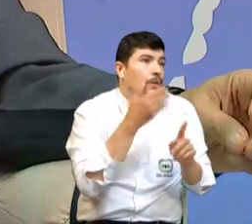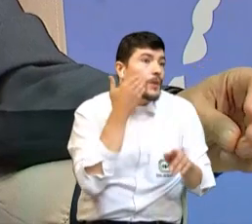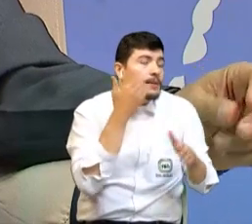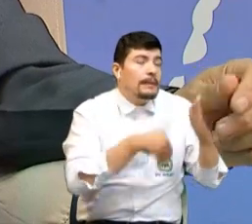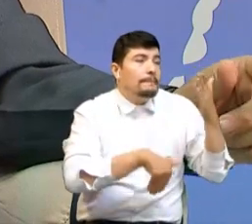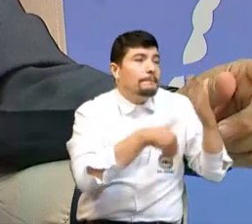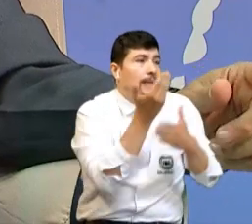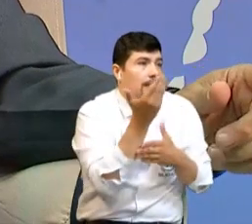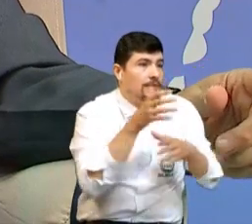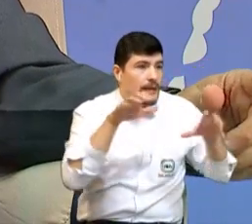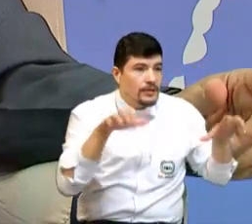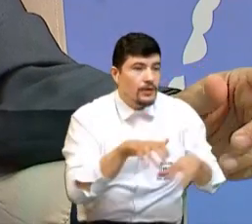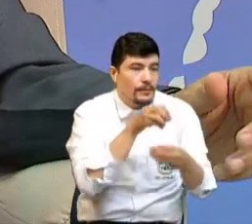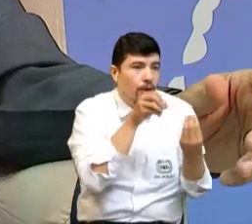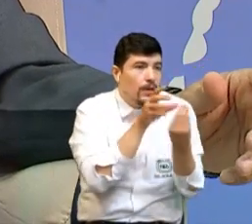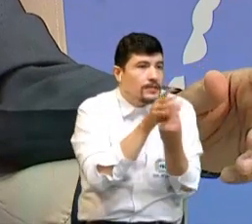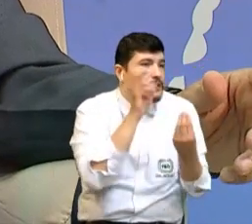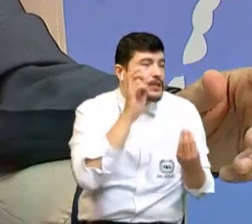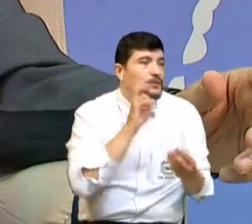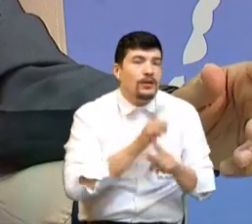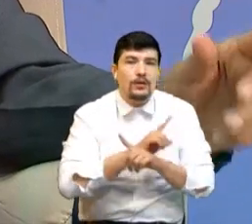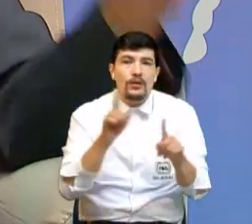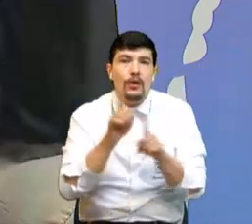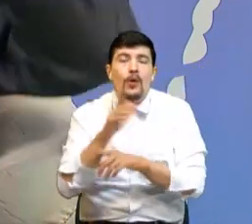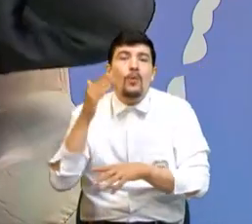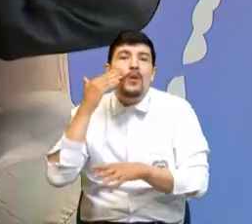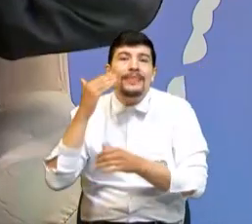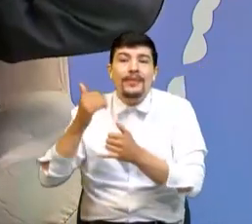inician con los actos sexuales, sino cuándo